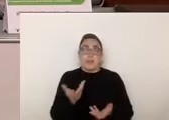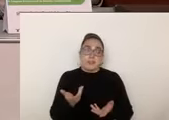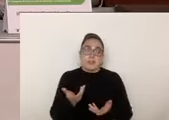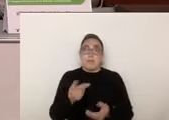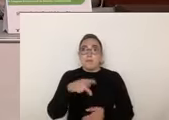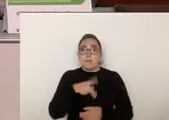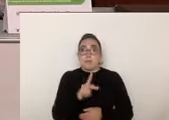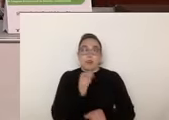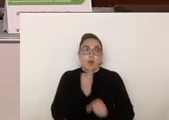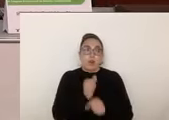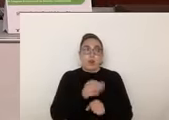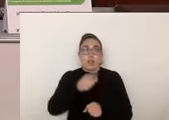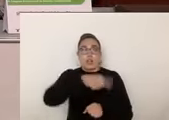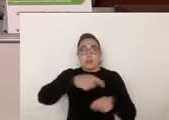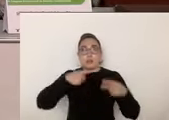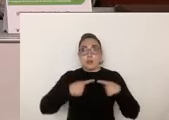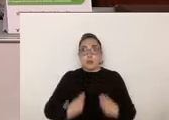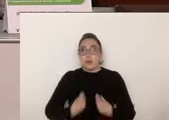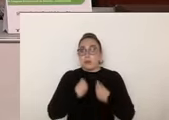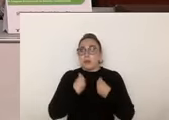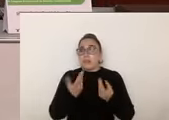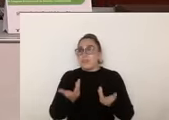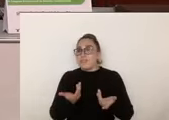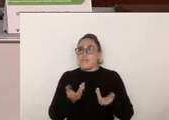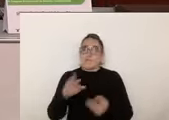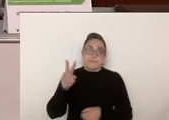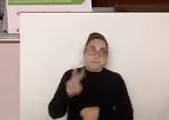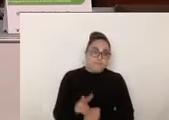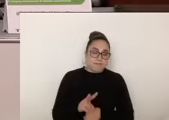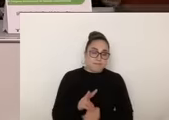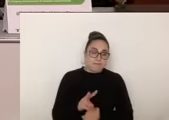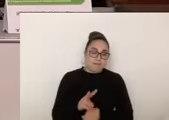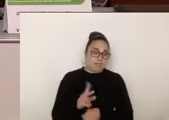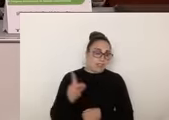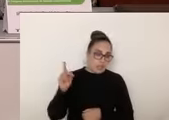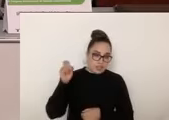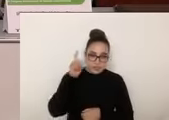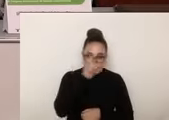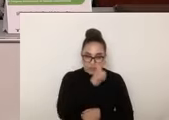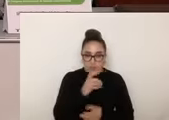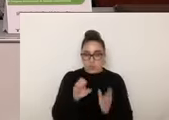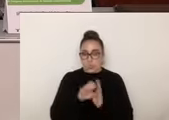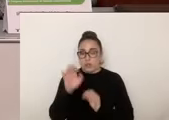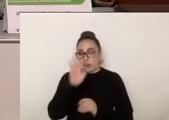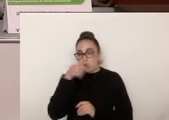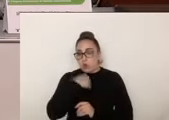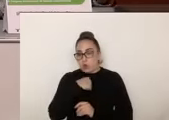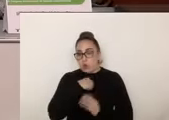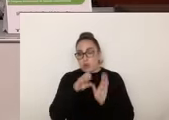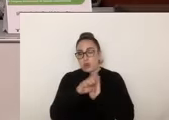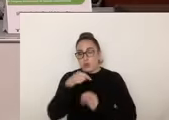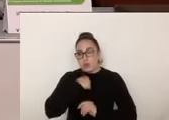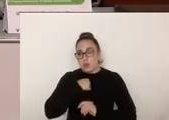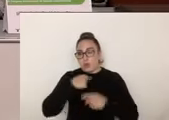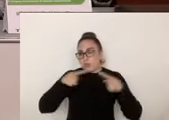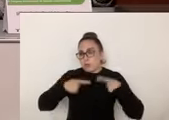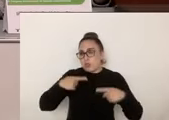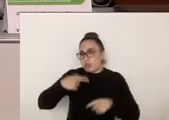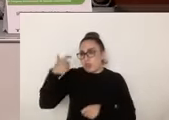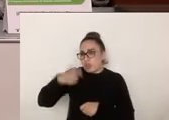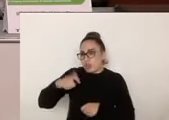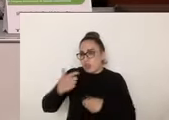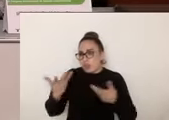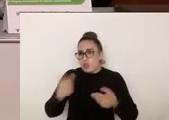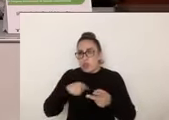una situación que no es como si yo llevo a cabo esos 3 hurtos. Bueno, yo soy un privilegiado social y lo he sido desde